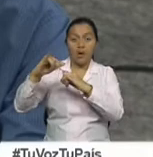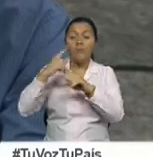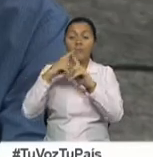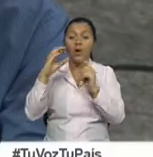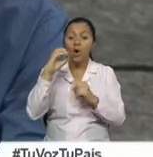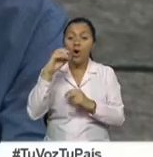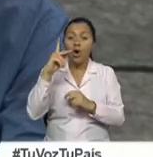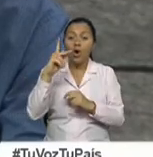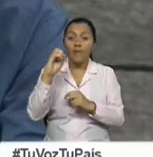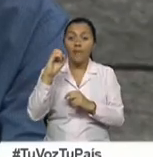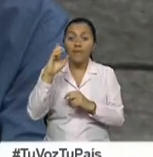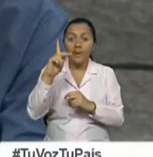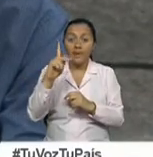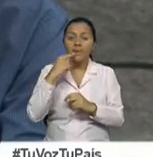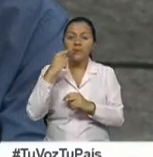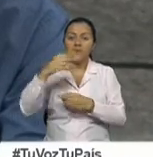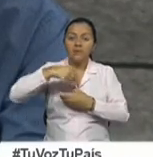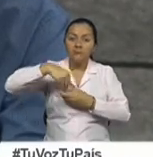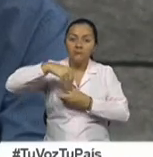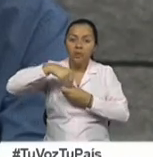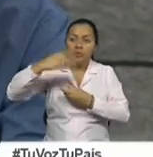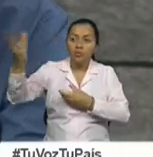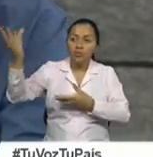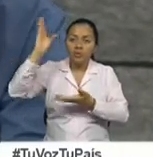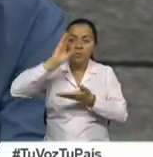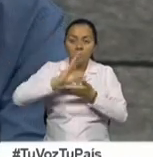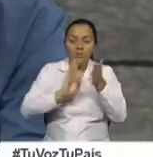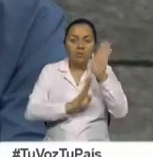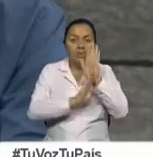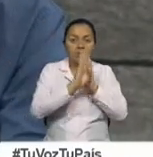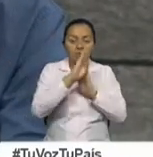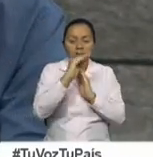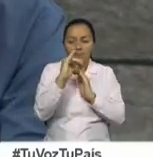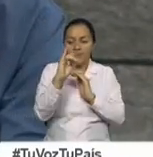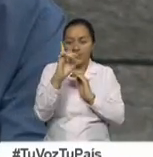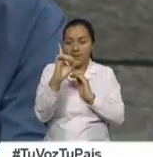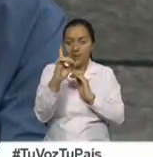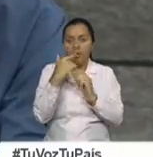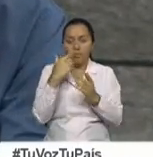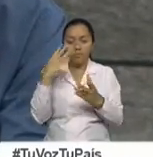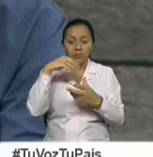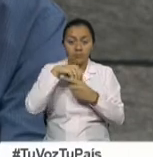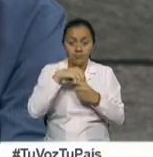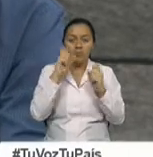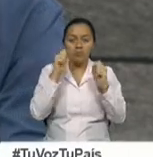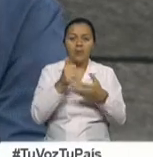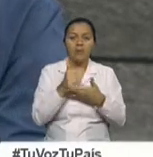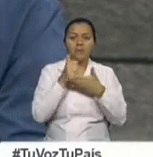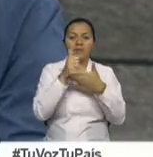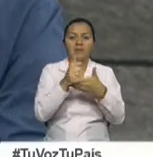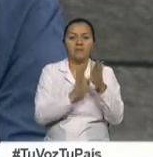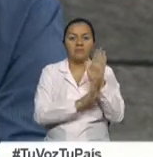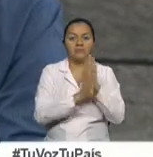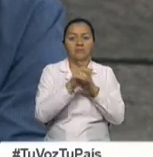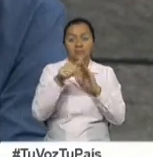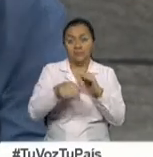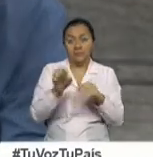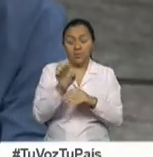para buscar los fondos OPEP para el desarrollo OFID, que serían de gran beneficio para nuestro